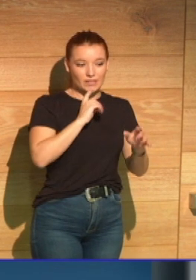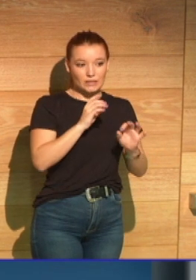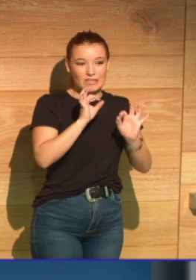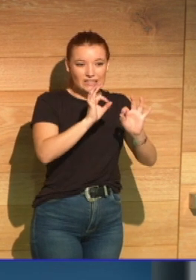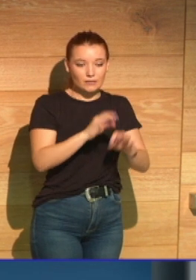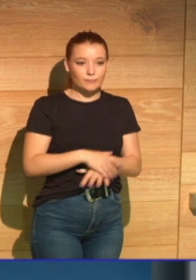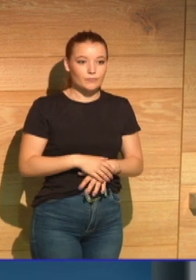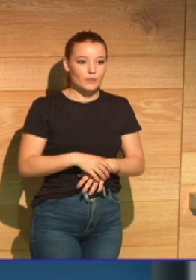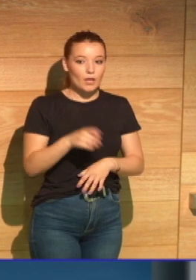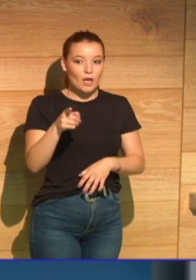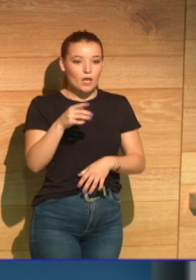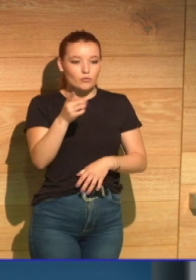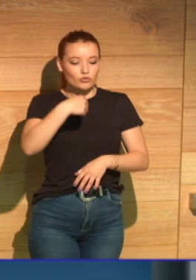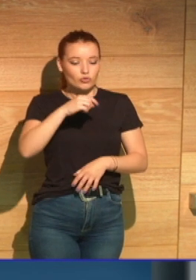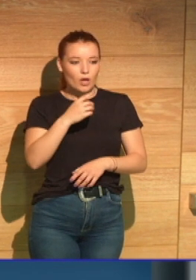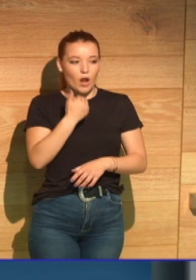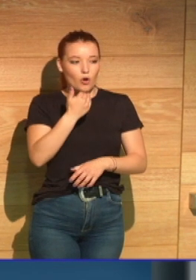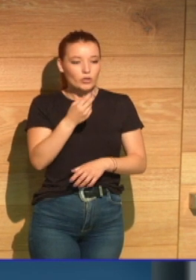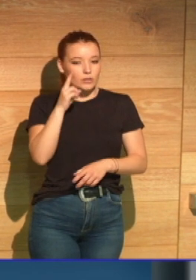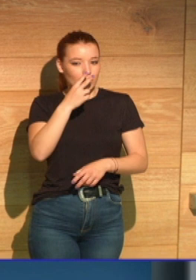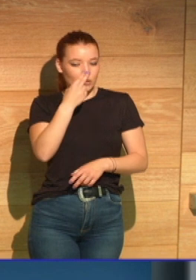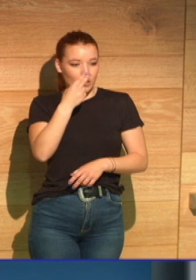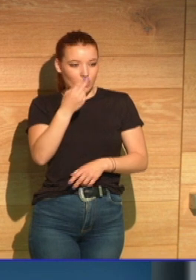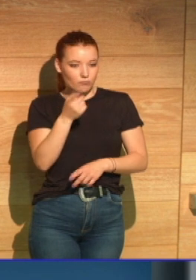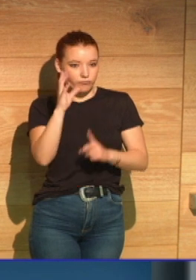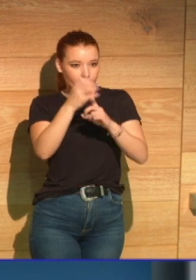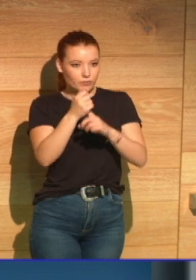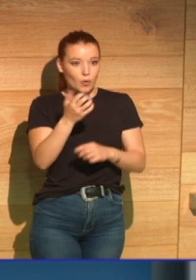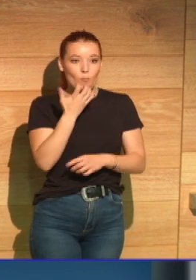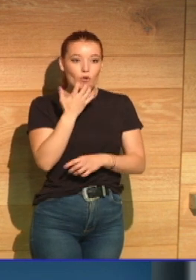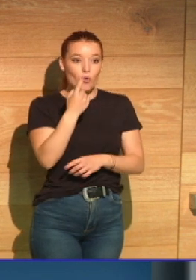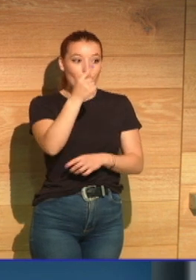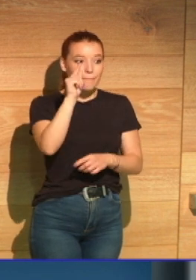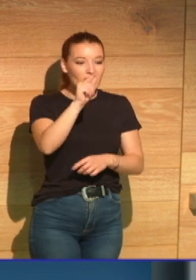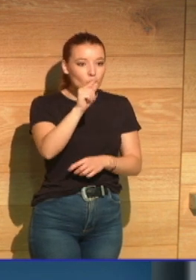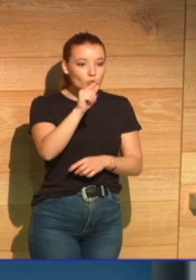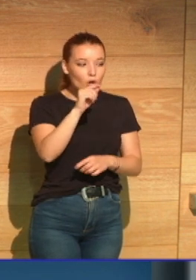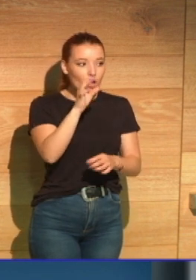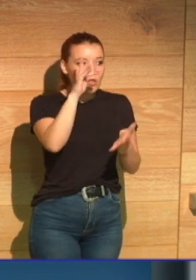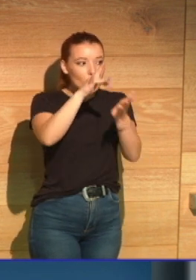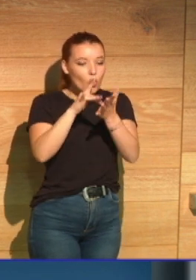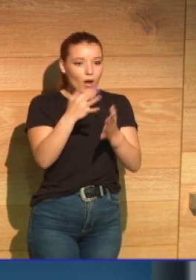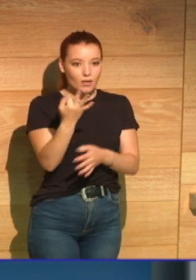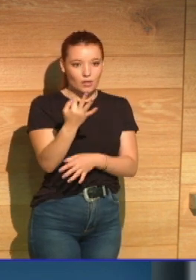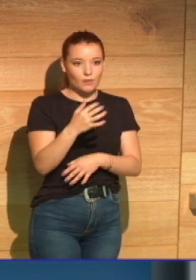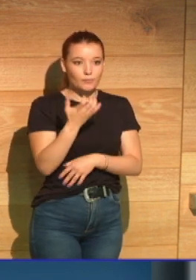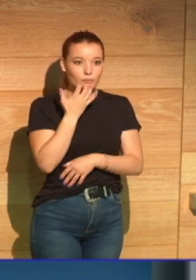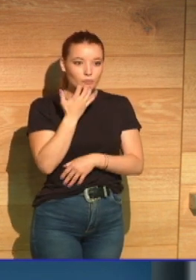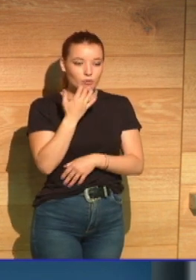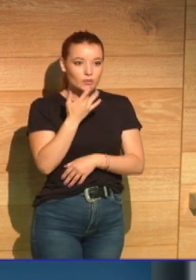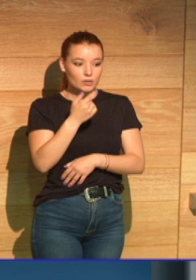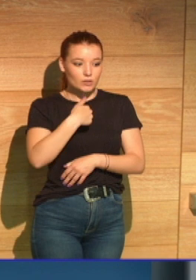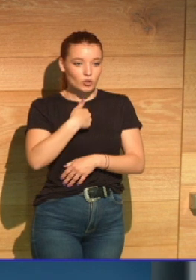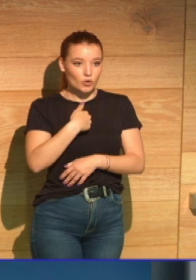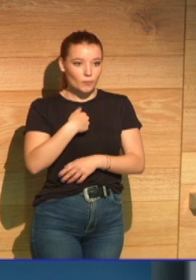circunstancia interesante con relación a los museos, por ejemplo, con lo que pasa en un minuto en Internet. Y lo que sucede de pronto cuando yo comparto con los